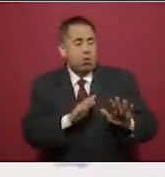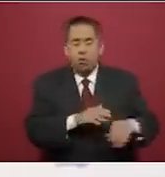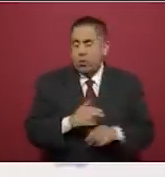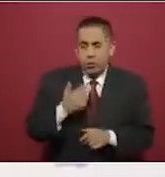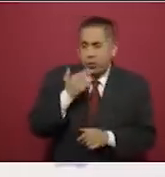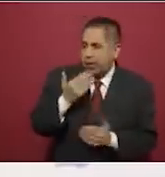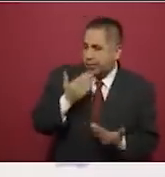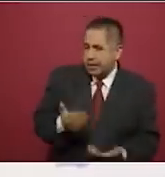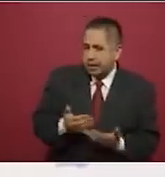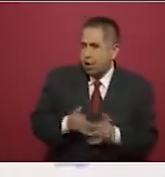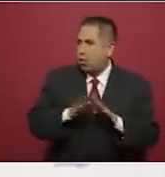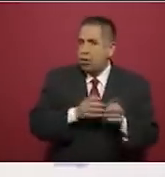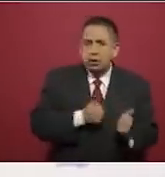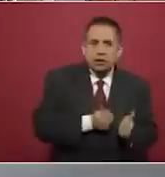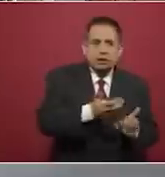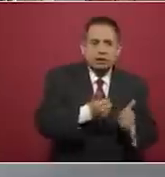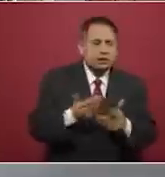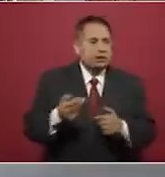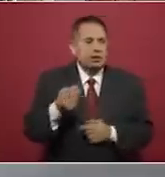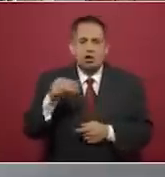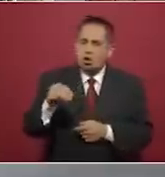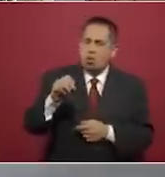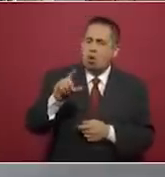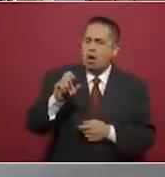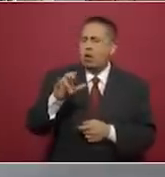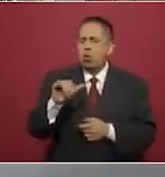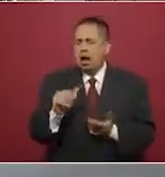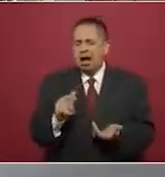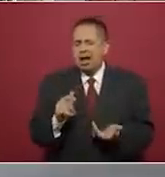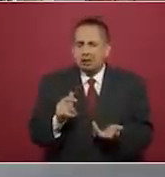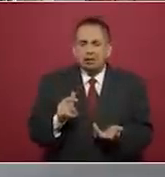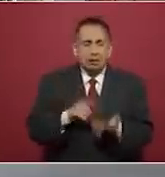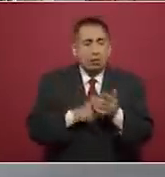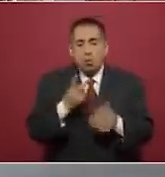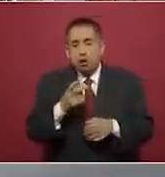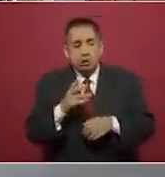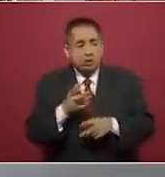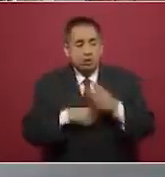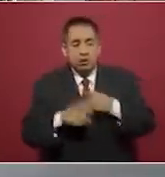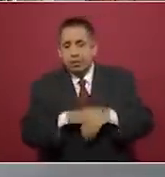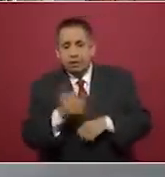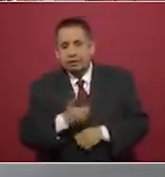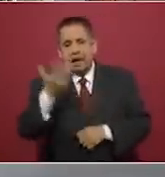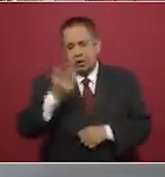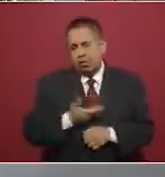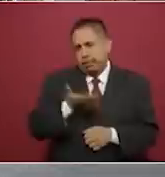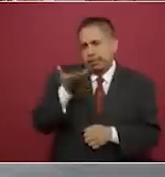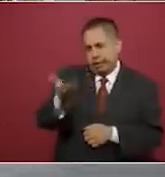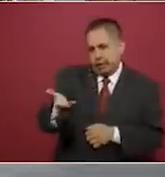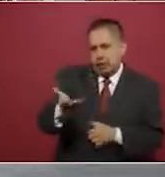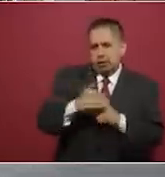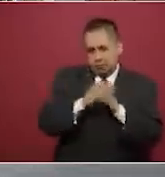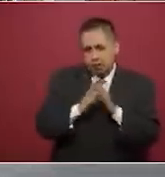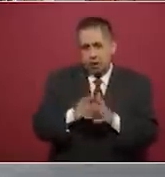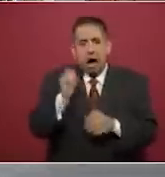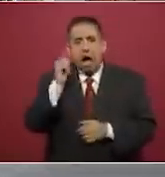para poder distribuir la molécula y que eso encarece los costos de la gasolina es este y si usted